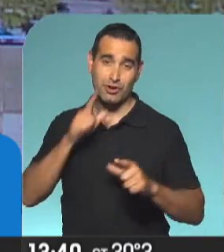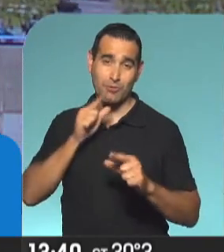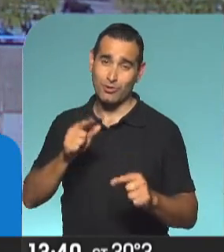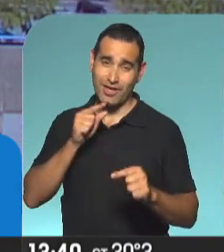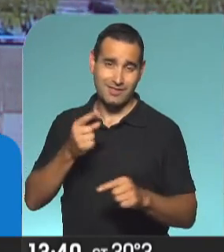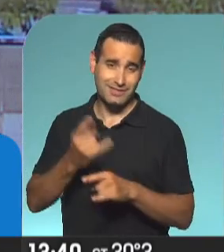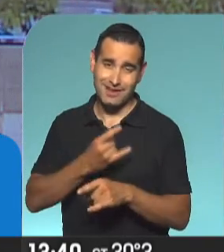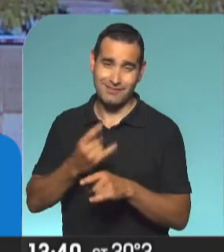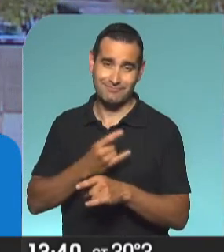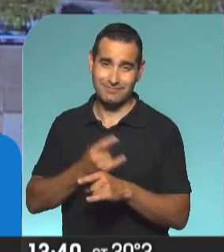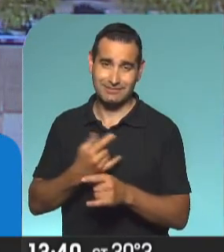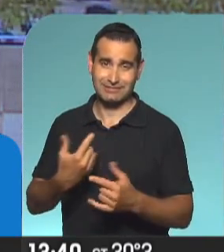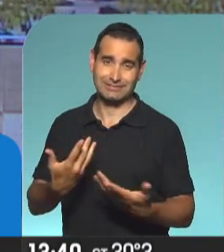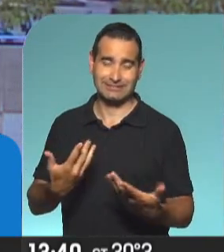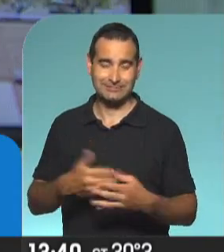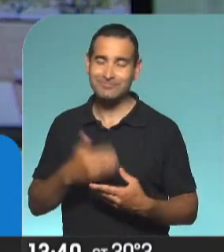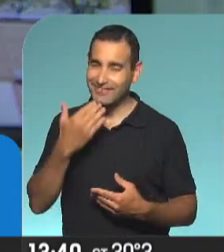nadie hundir en territorio no cerca gracias raúl